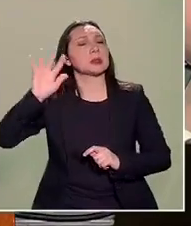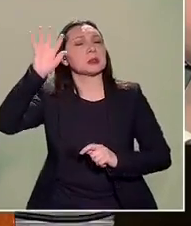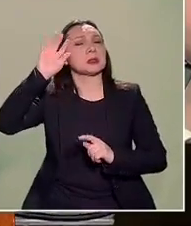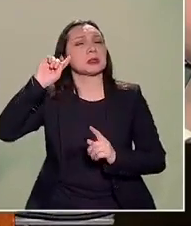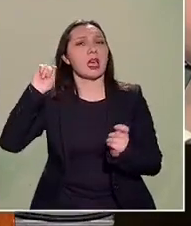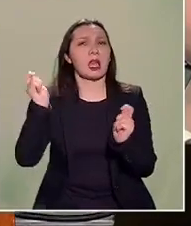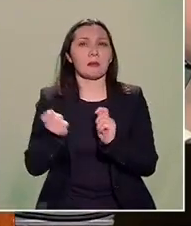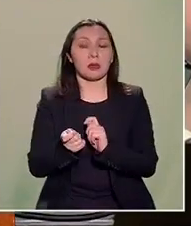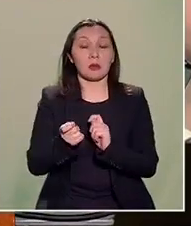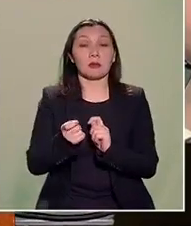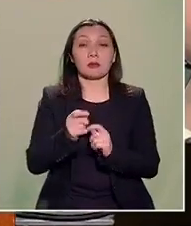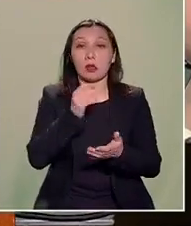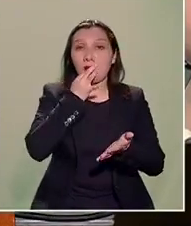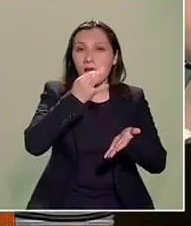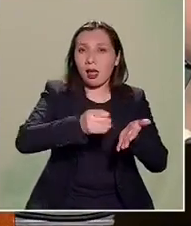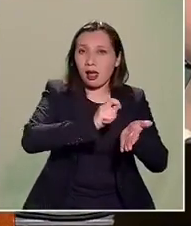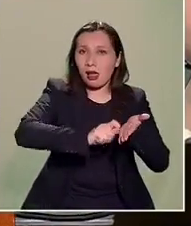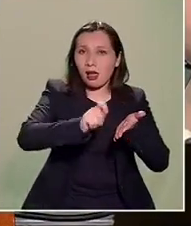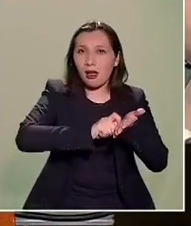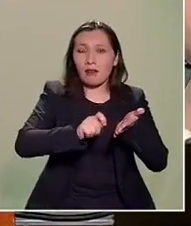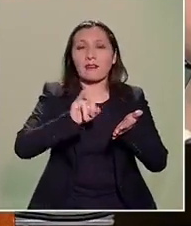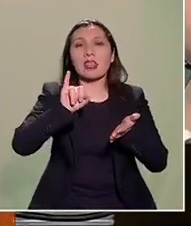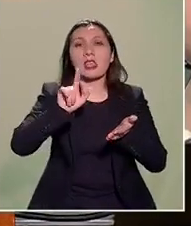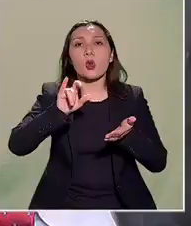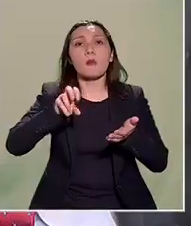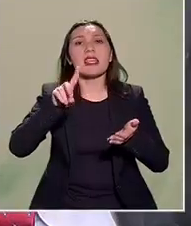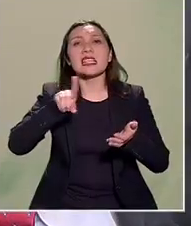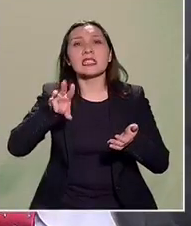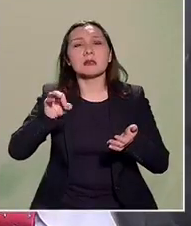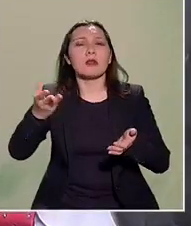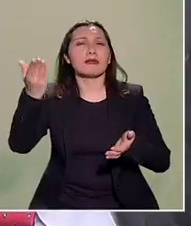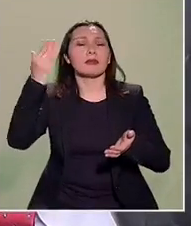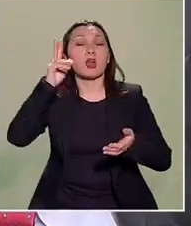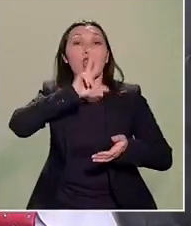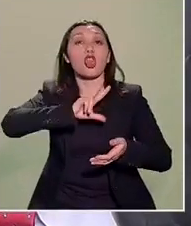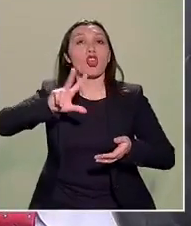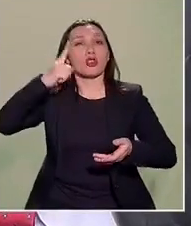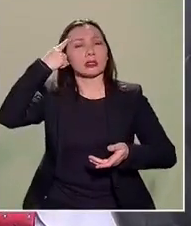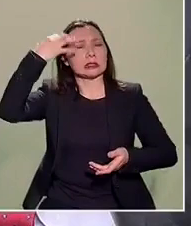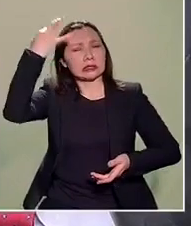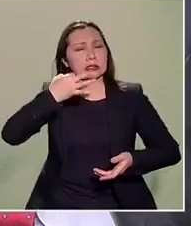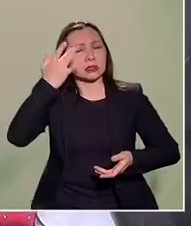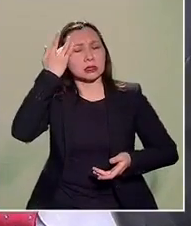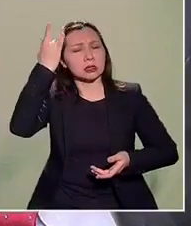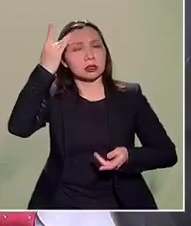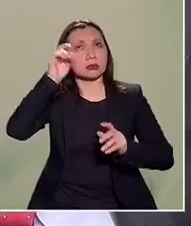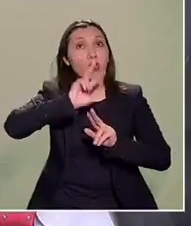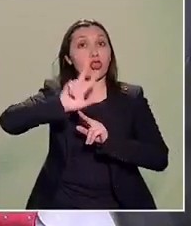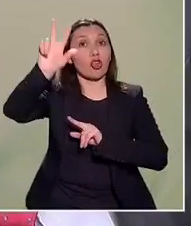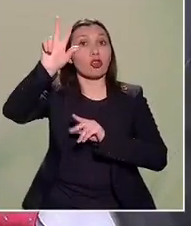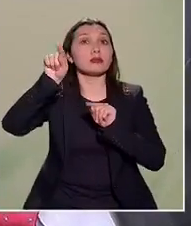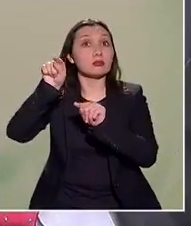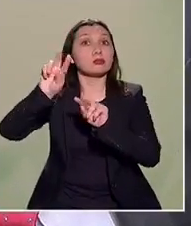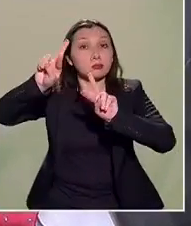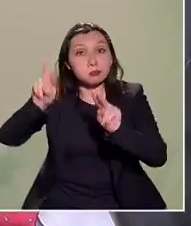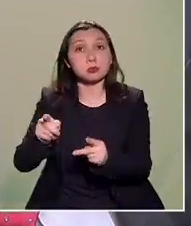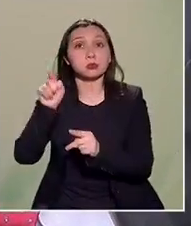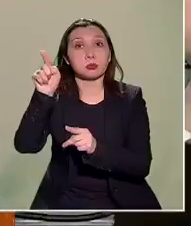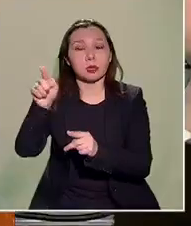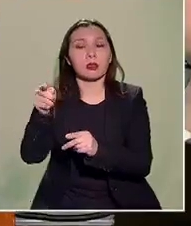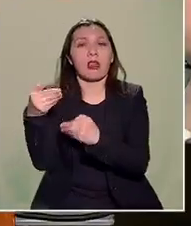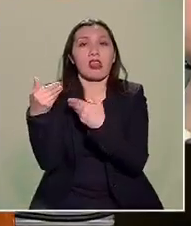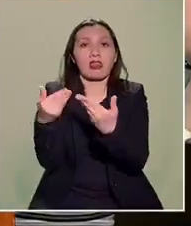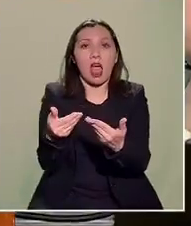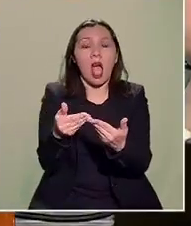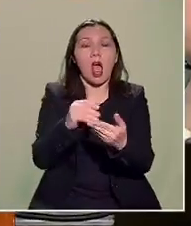el relato del iluminismo es endiosar la razón la diosa razón es la que